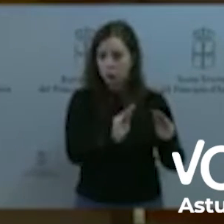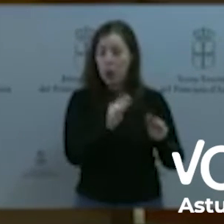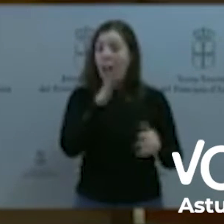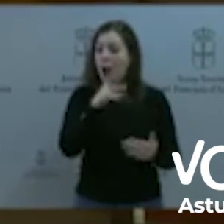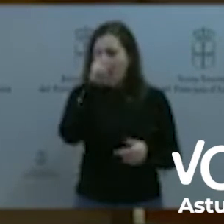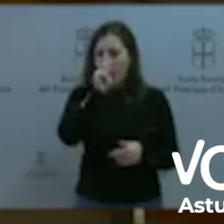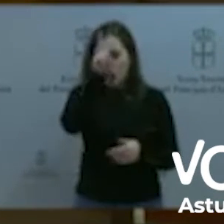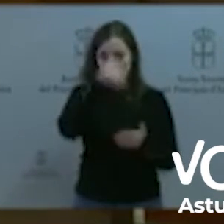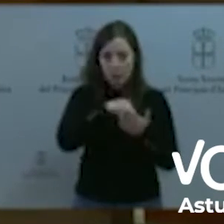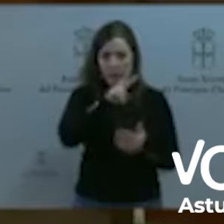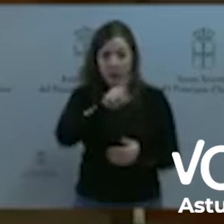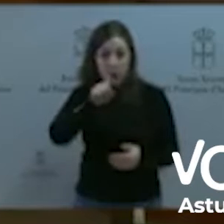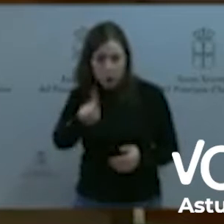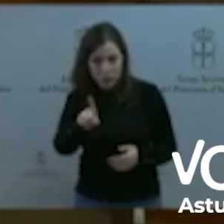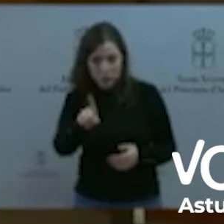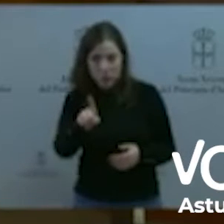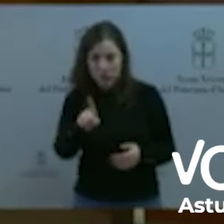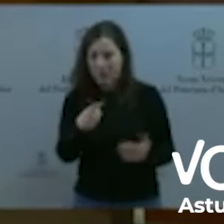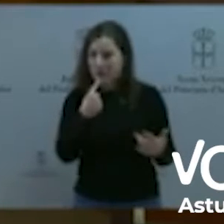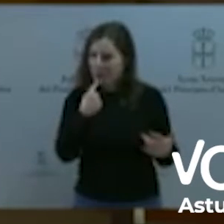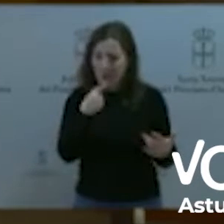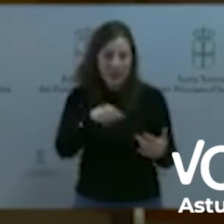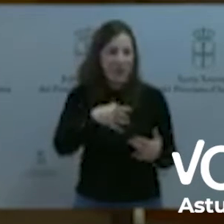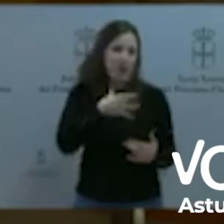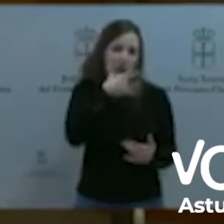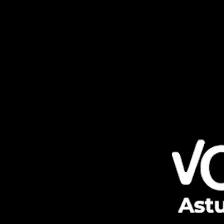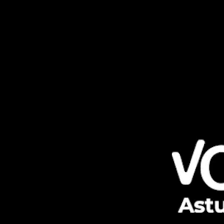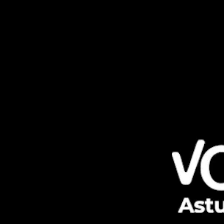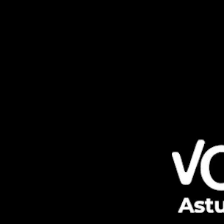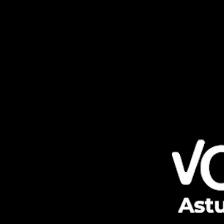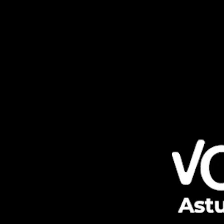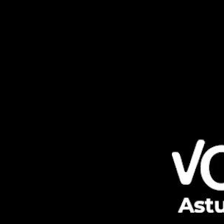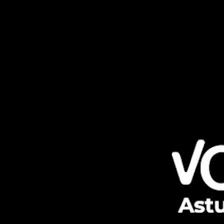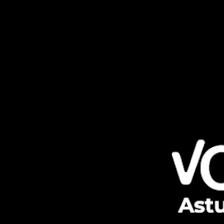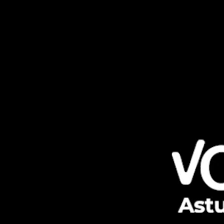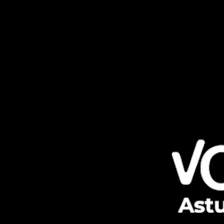auténtica vergüenza. Se ríen de los gijoneses y se ríen de los asturianos.